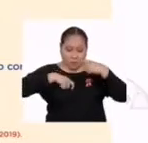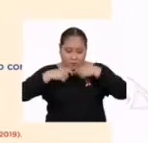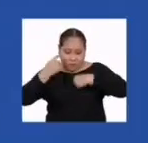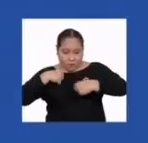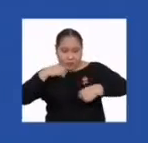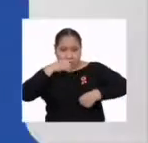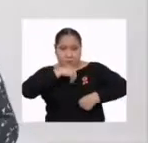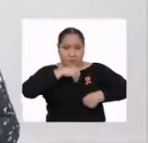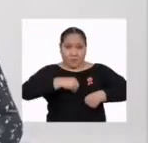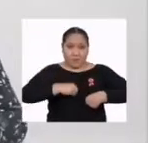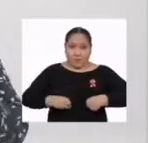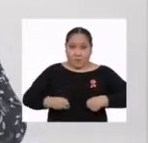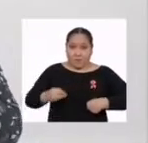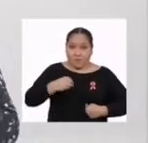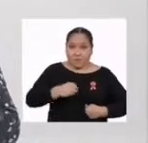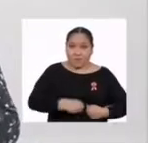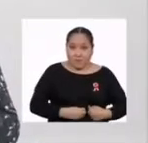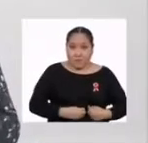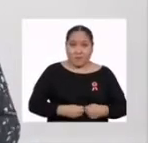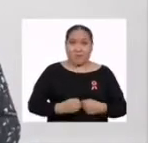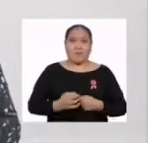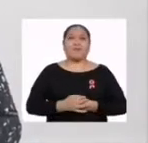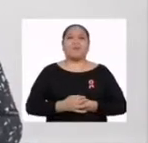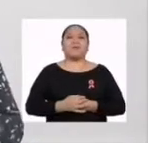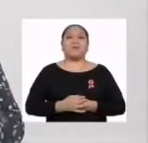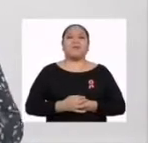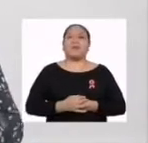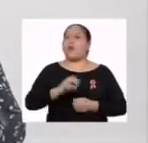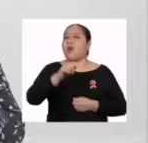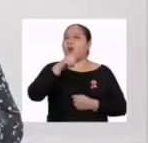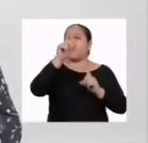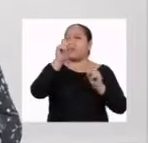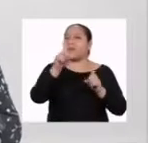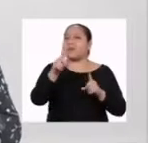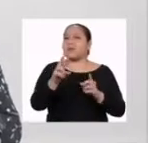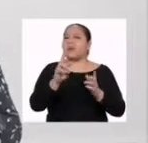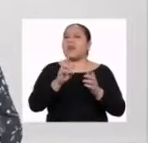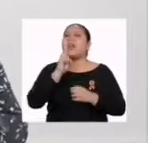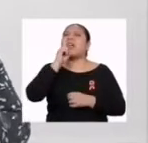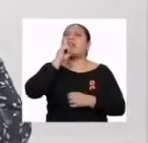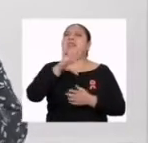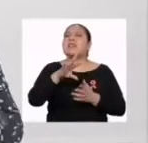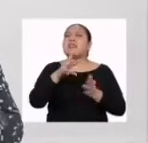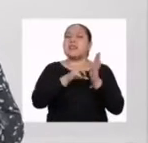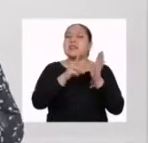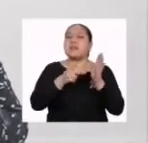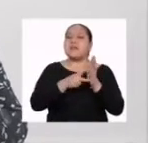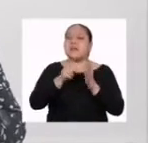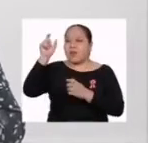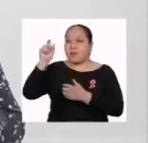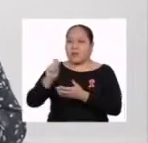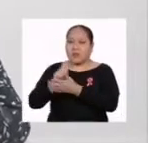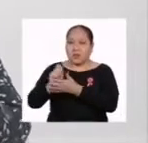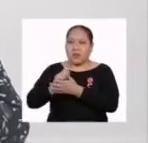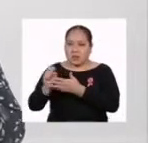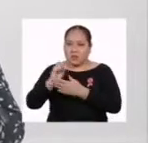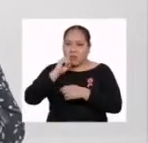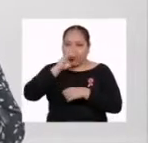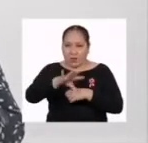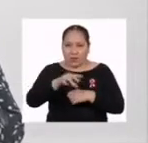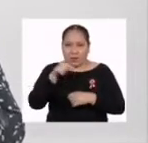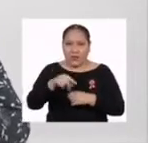en nuestro cuerpo. Tengo otra pregunta. ¿A qué se refiere el autor cuando asegura que